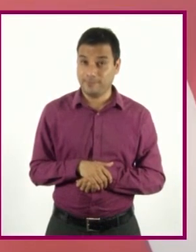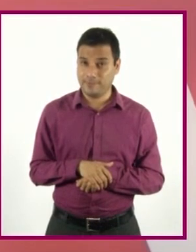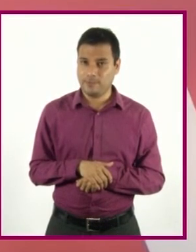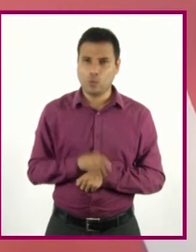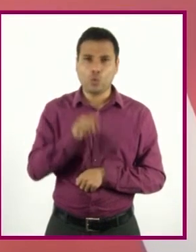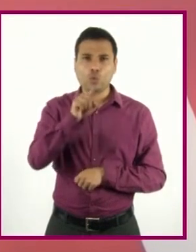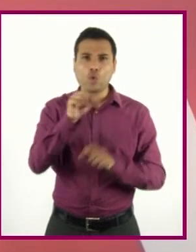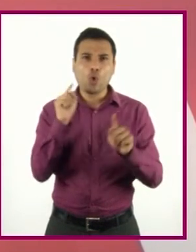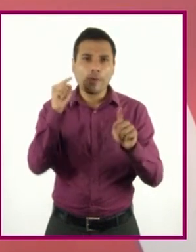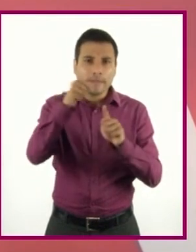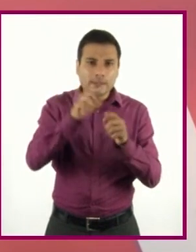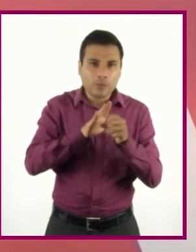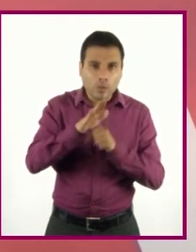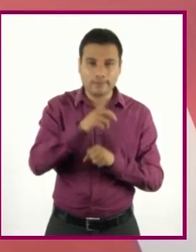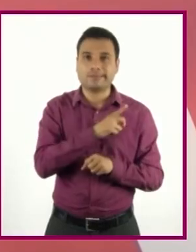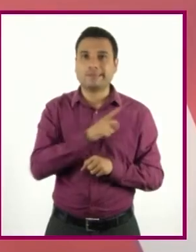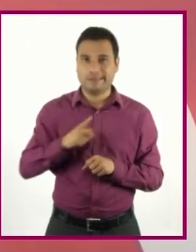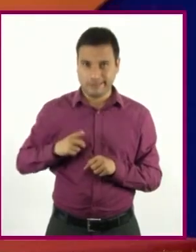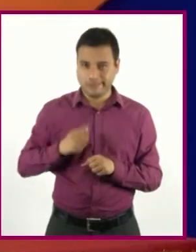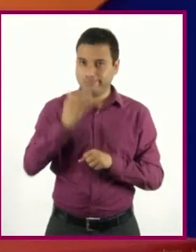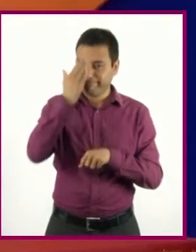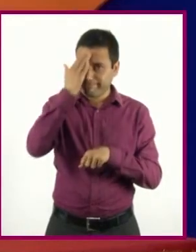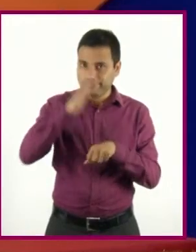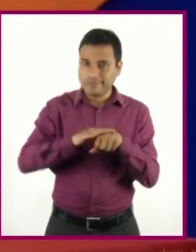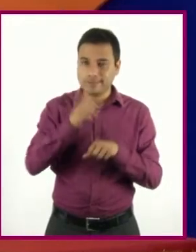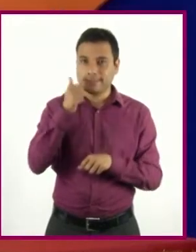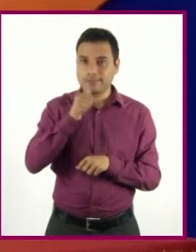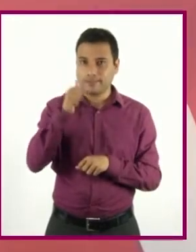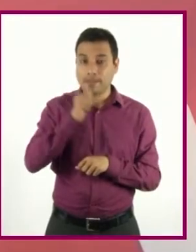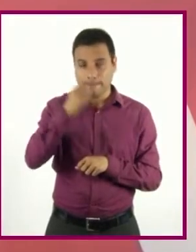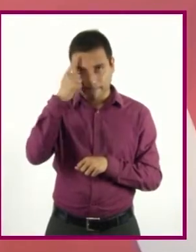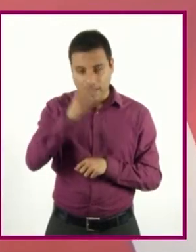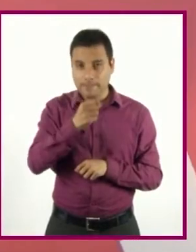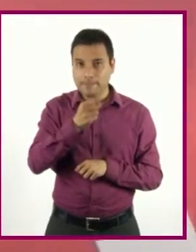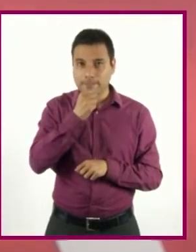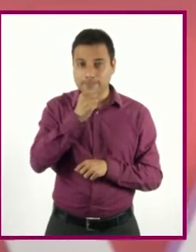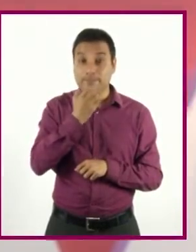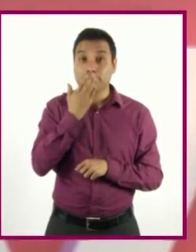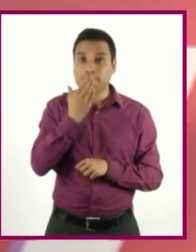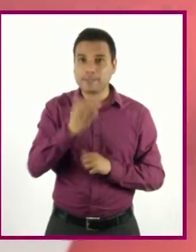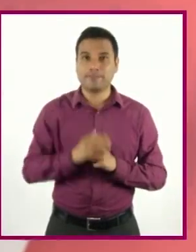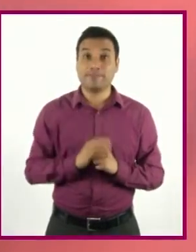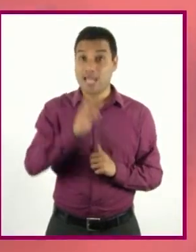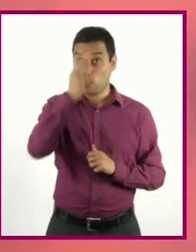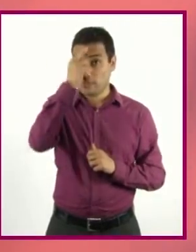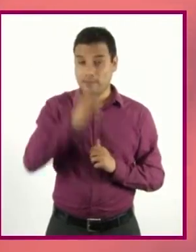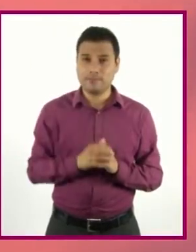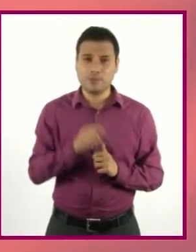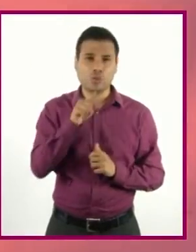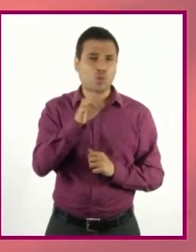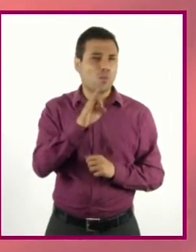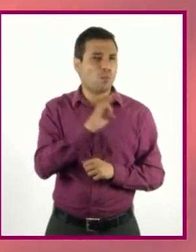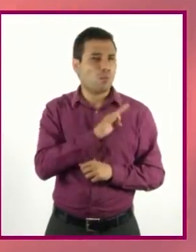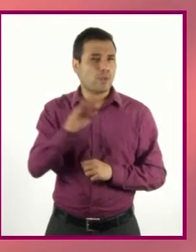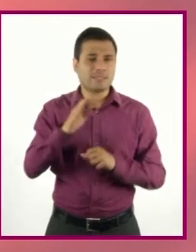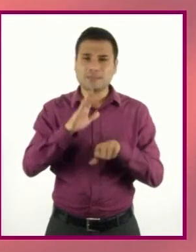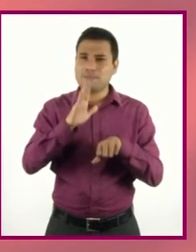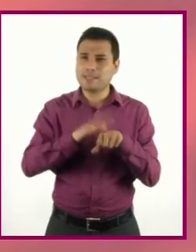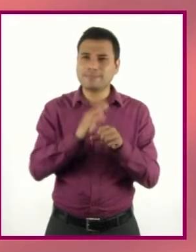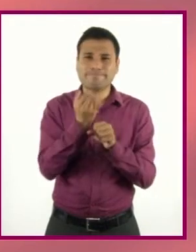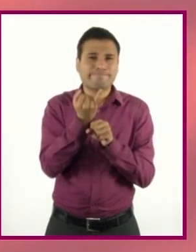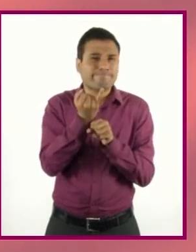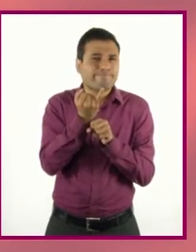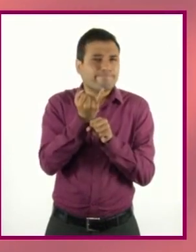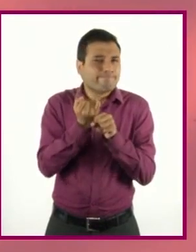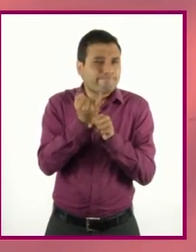quieran darle para sacarle el mayor provecho posible. Tengan en cuenta que pueden ampliar sus conocimientos o